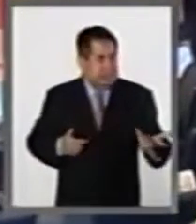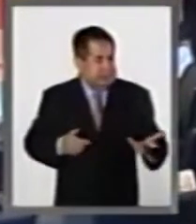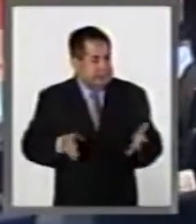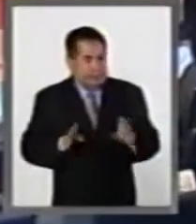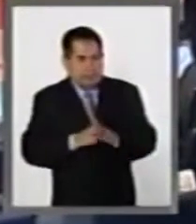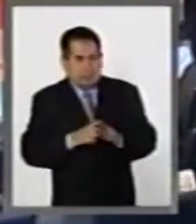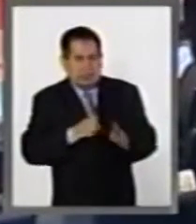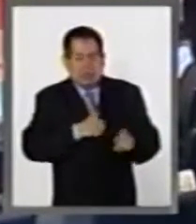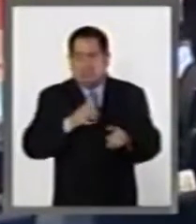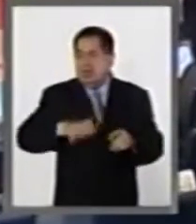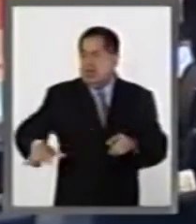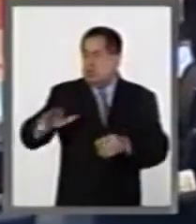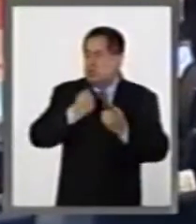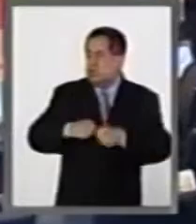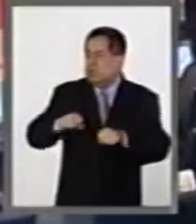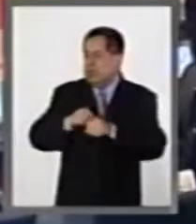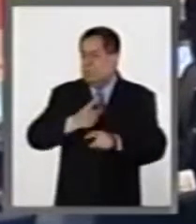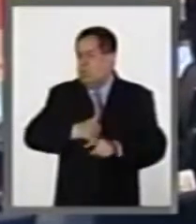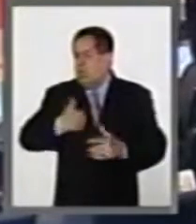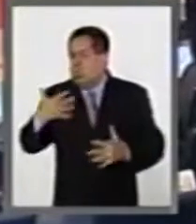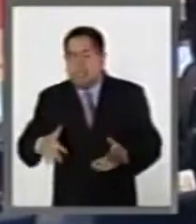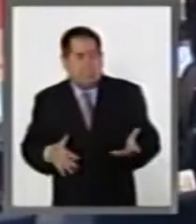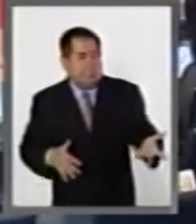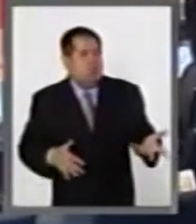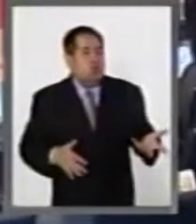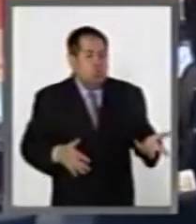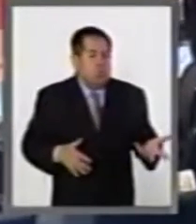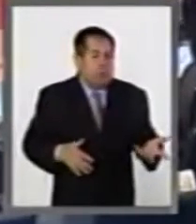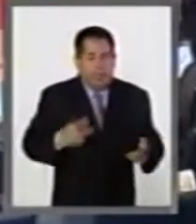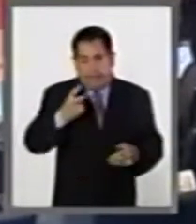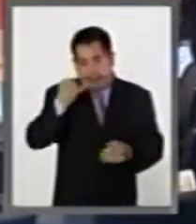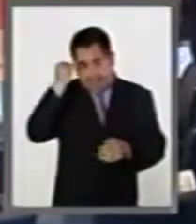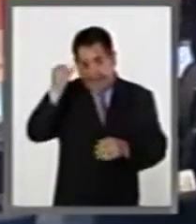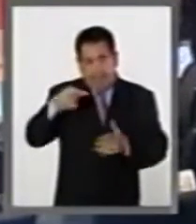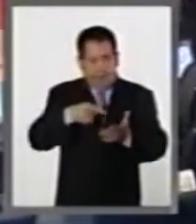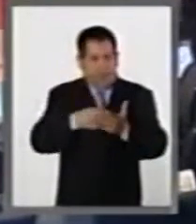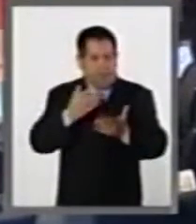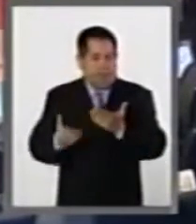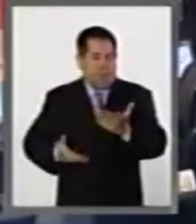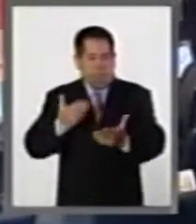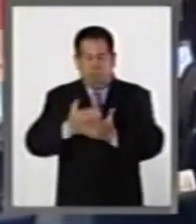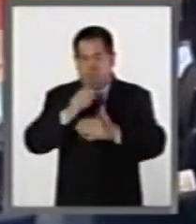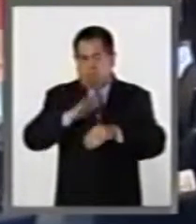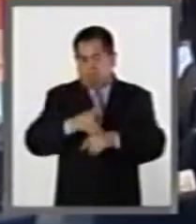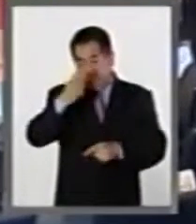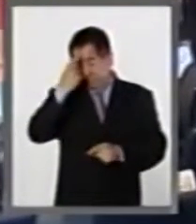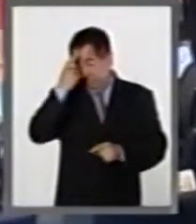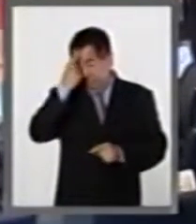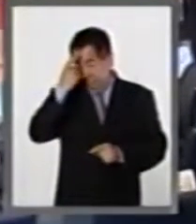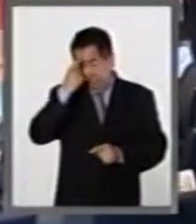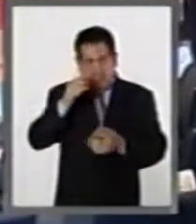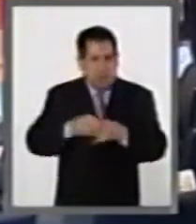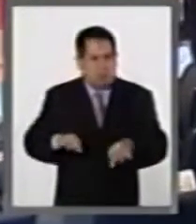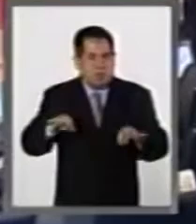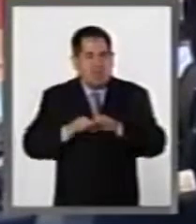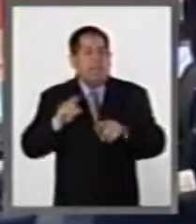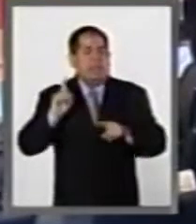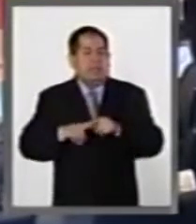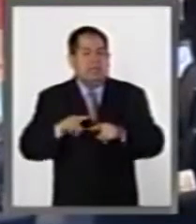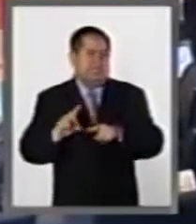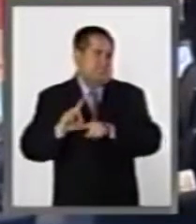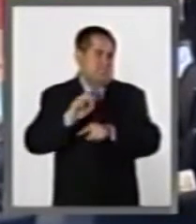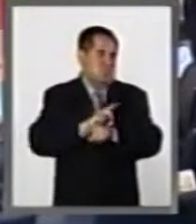también lastiman a la sociedad. De ahí que nuestra principal preocupación haya sido desde el